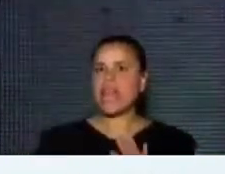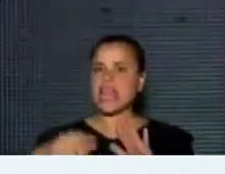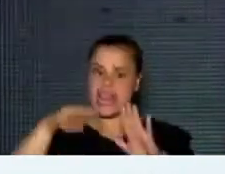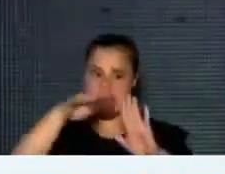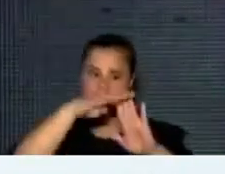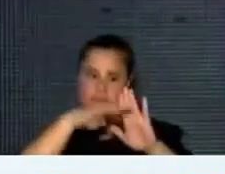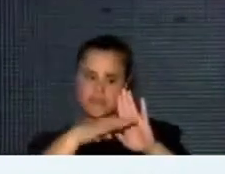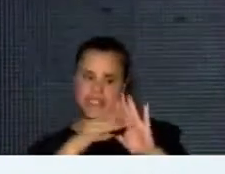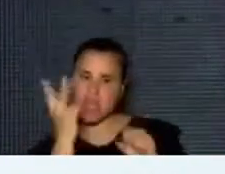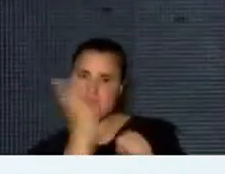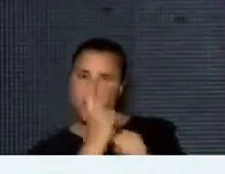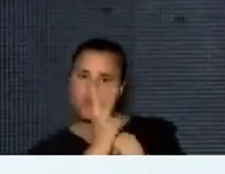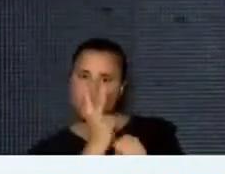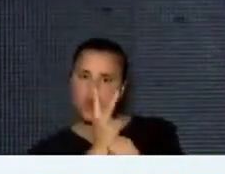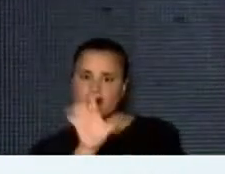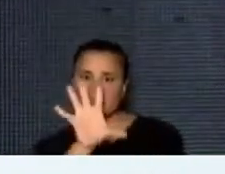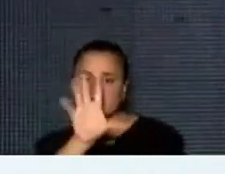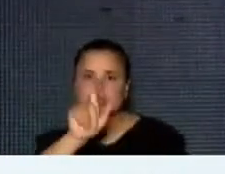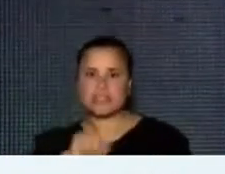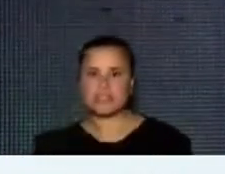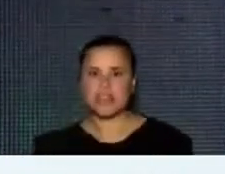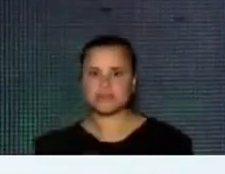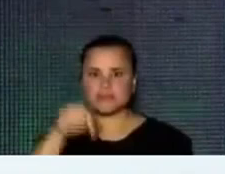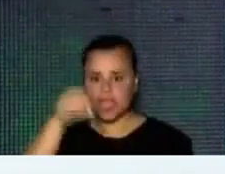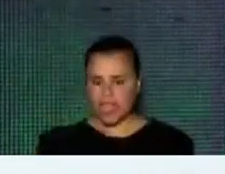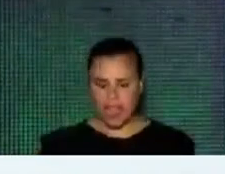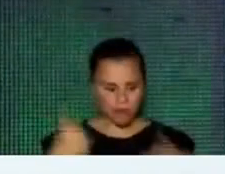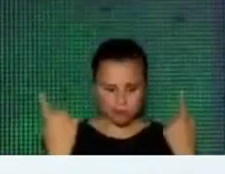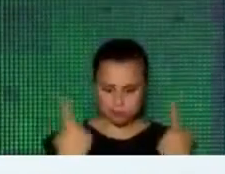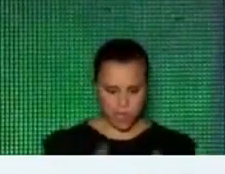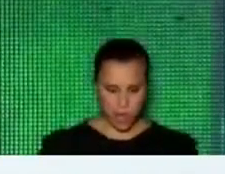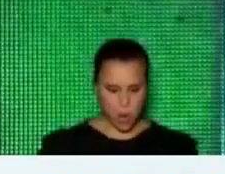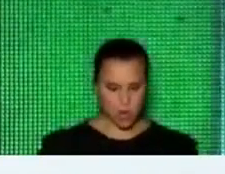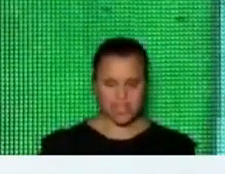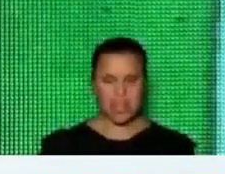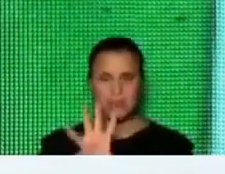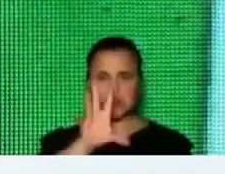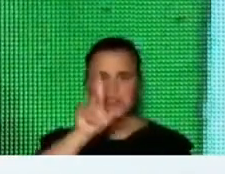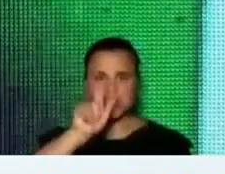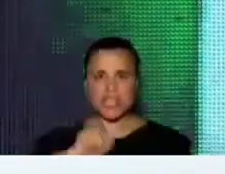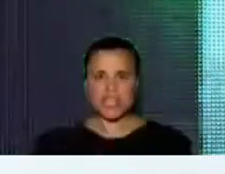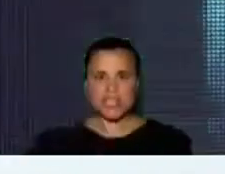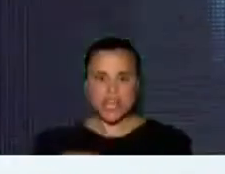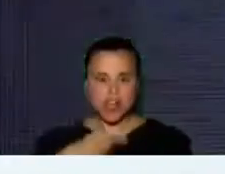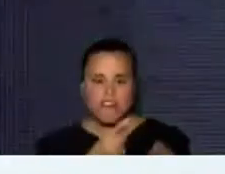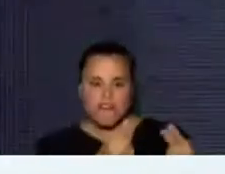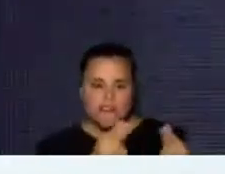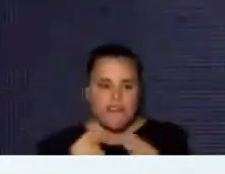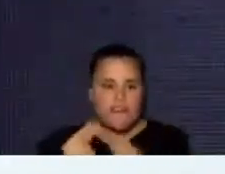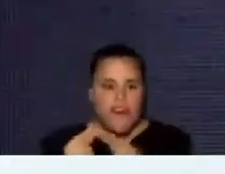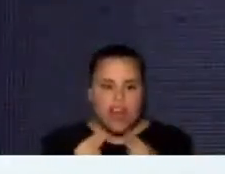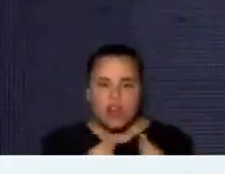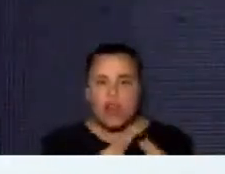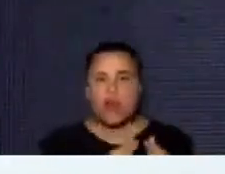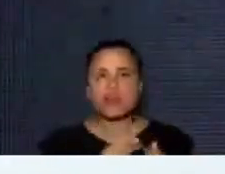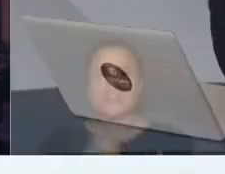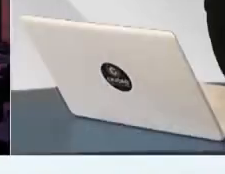también porque es el único que ha logrado hacer lo que ha dicho durante los últimos años.